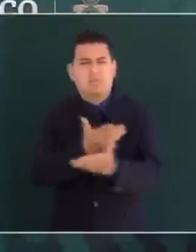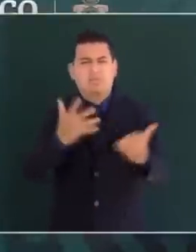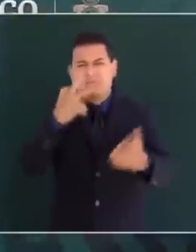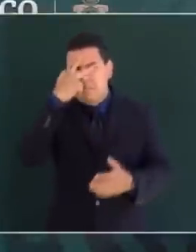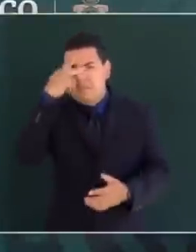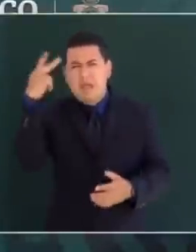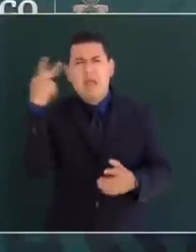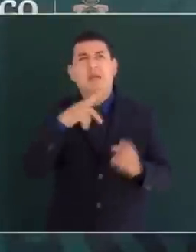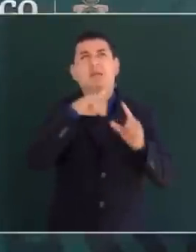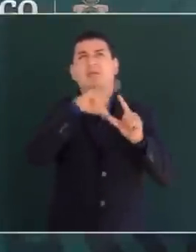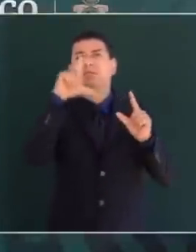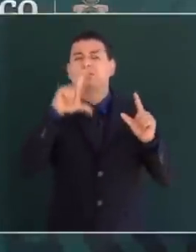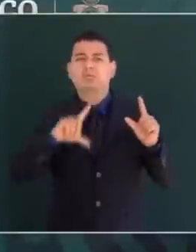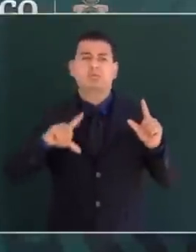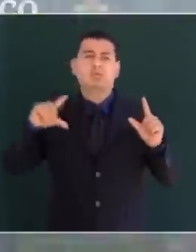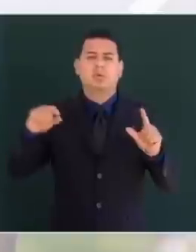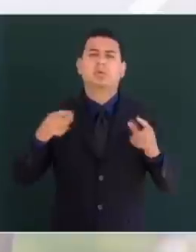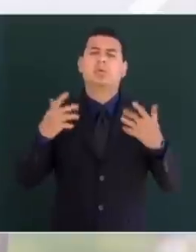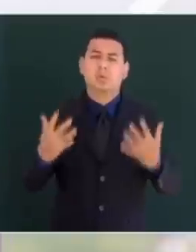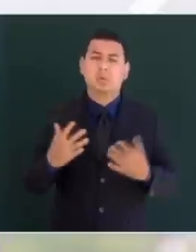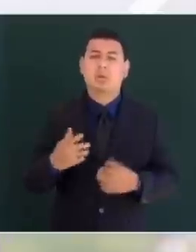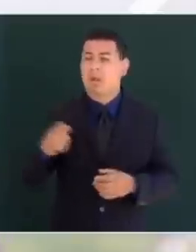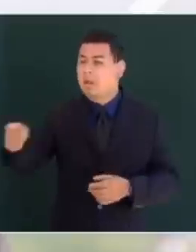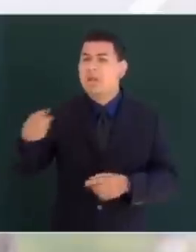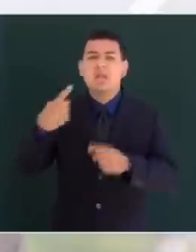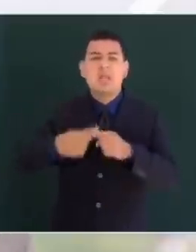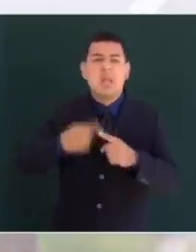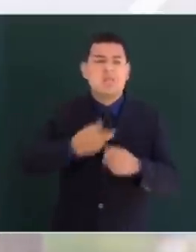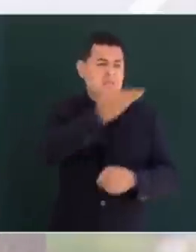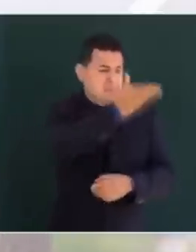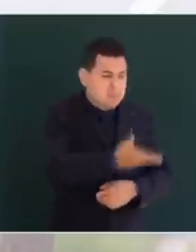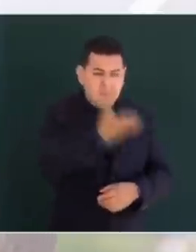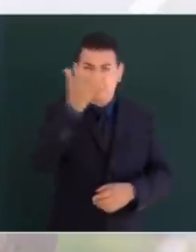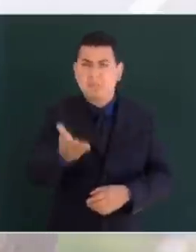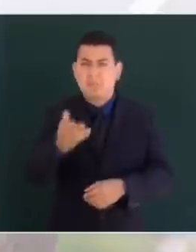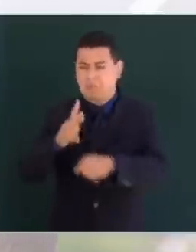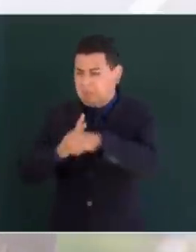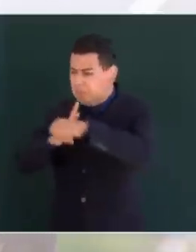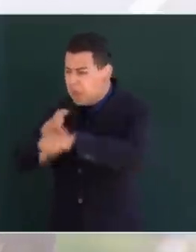mexicana, sin importar de dónde vinieran.